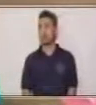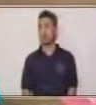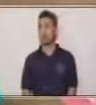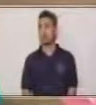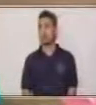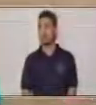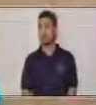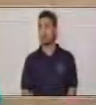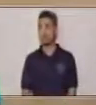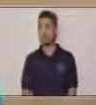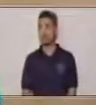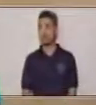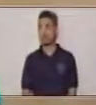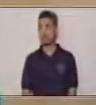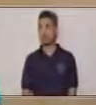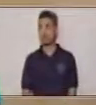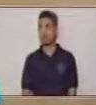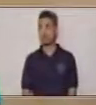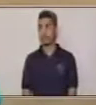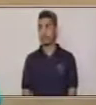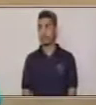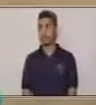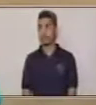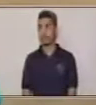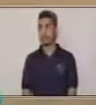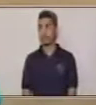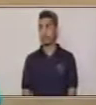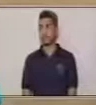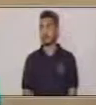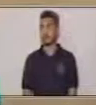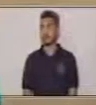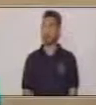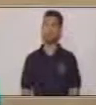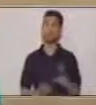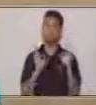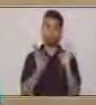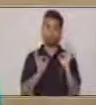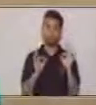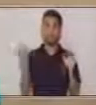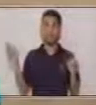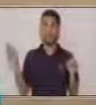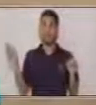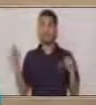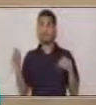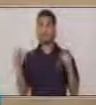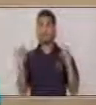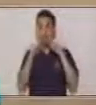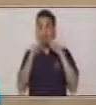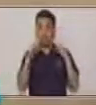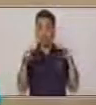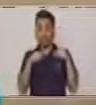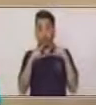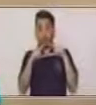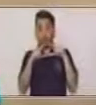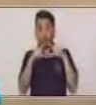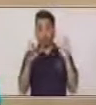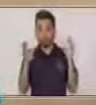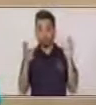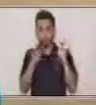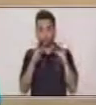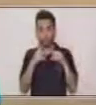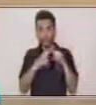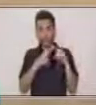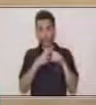son 5. Exactamente. Entonces, ¿cuál es la medida del perímetro de este triángulo?